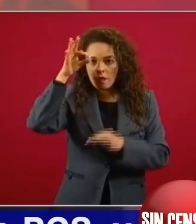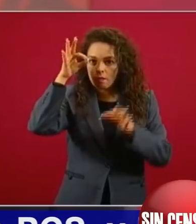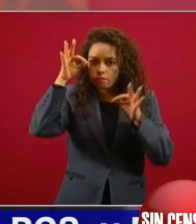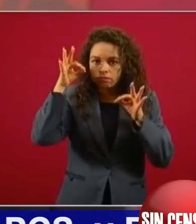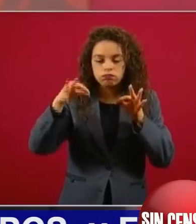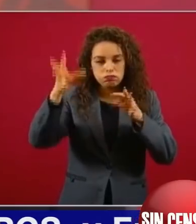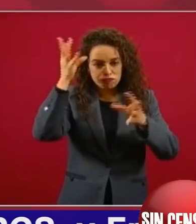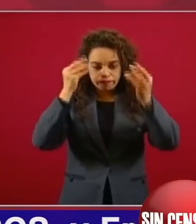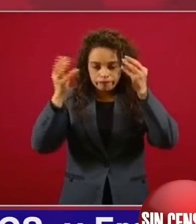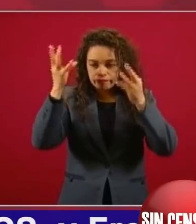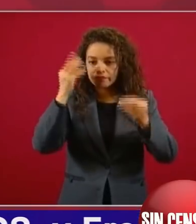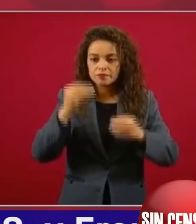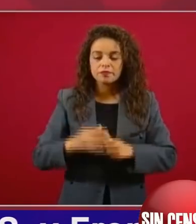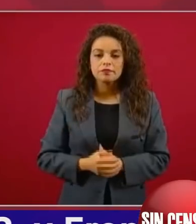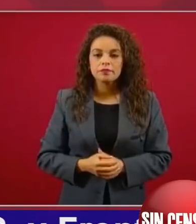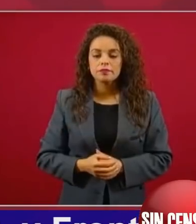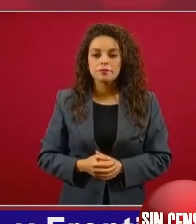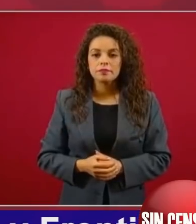la recomendación